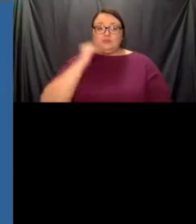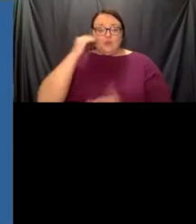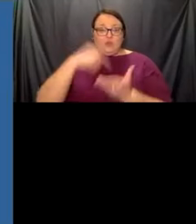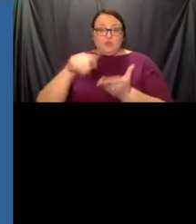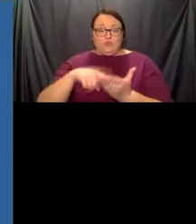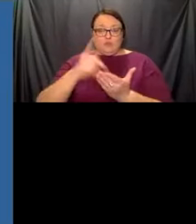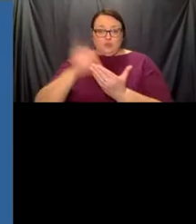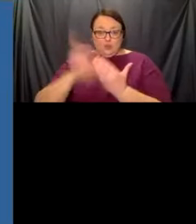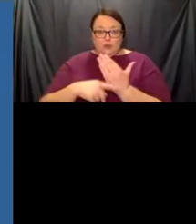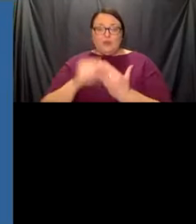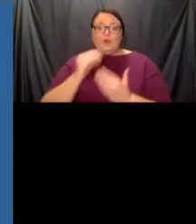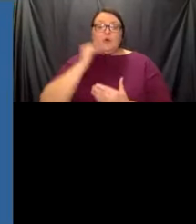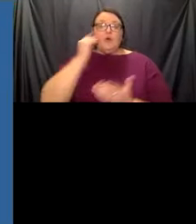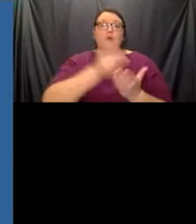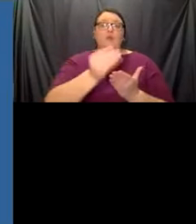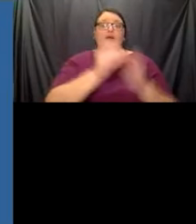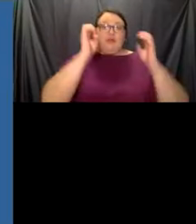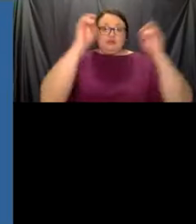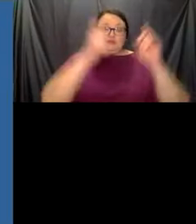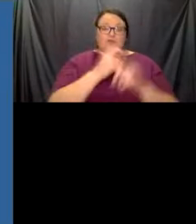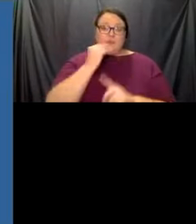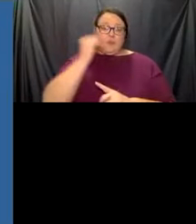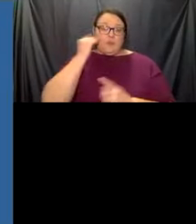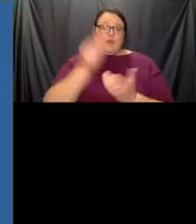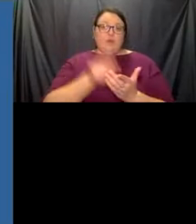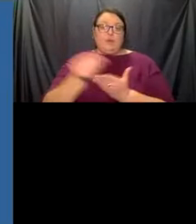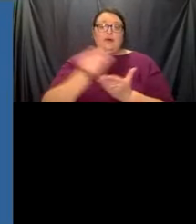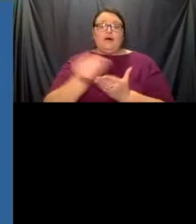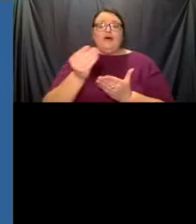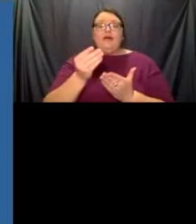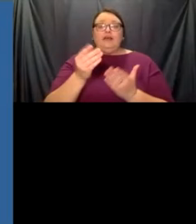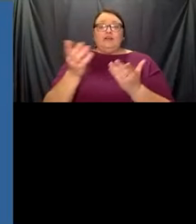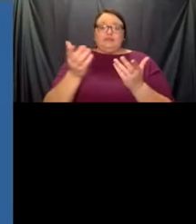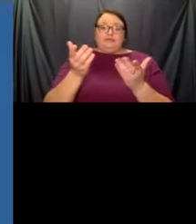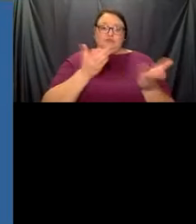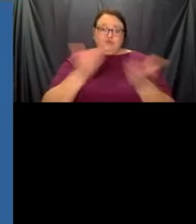sirvió a 1,075 personas.